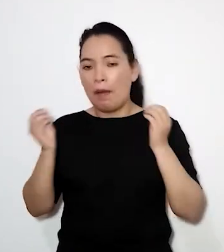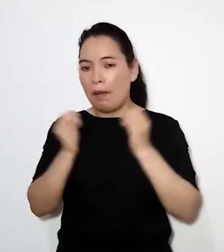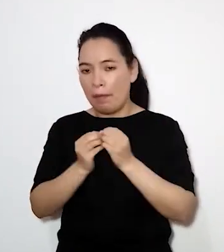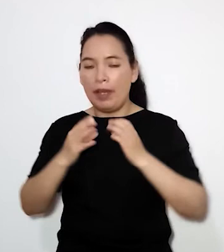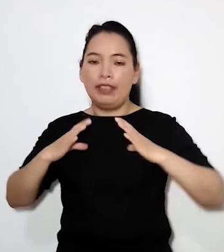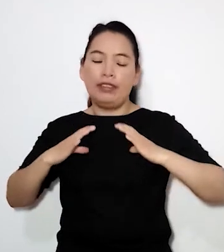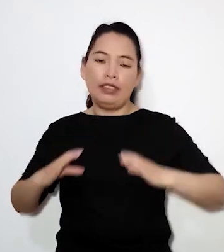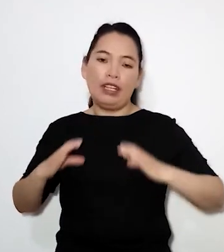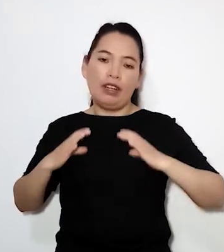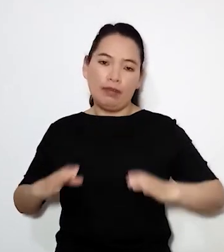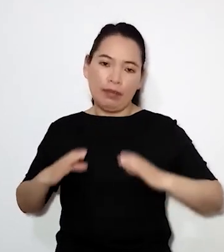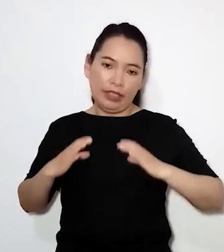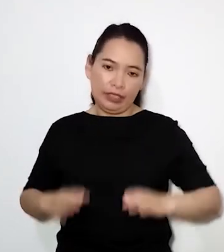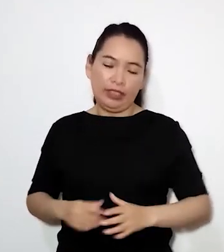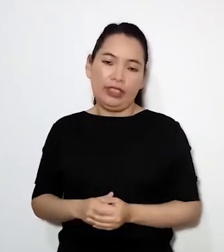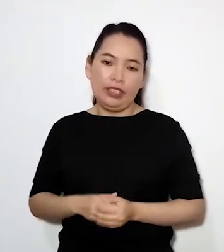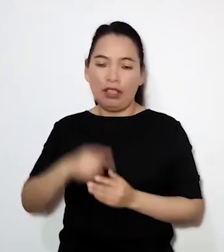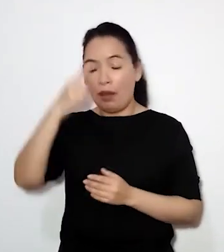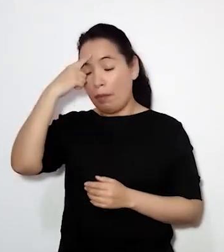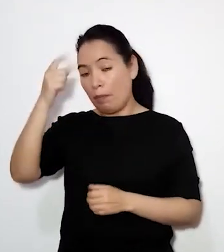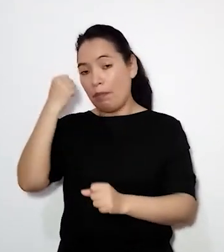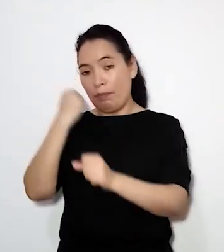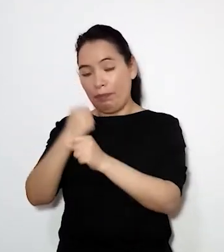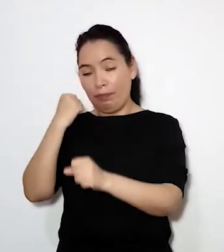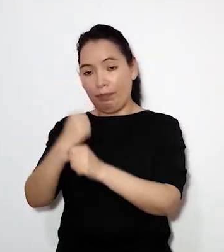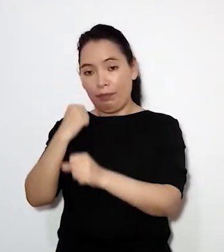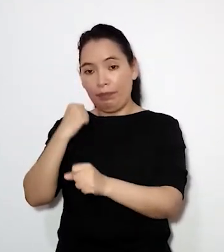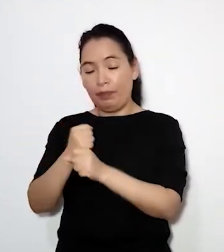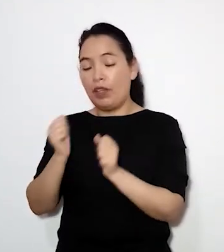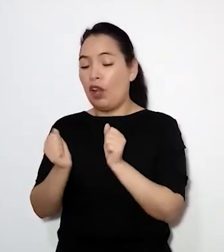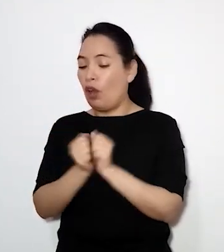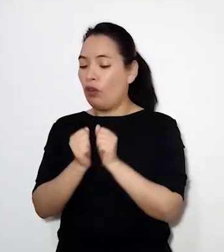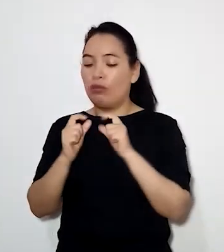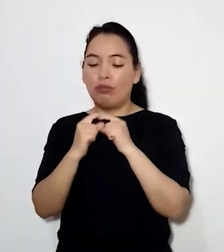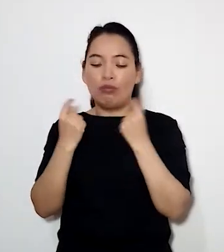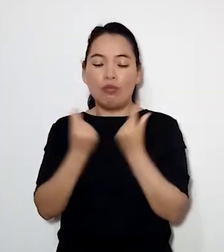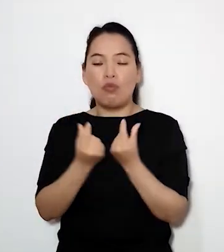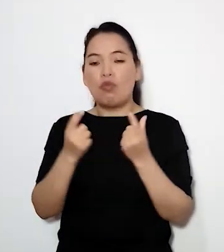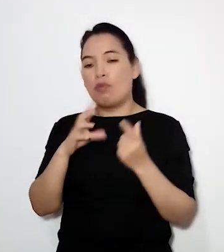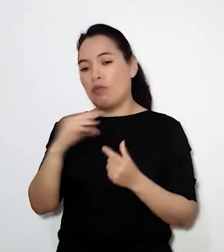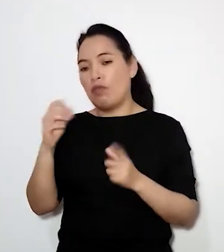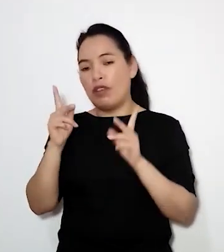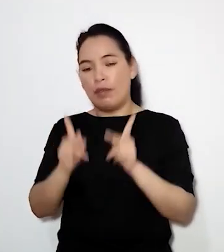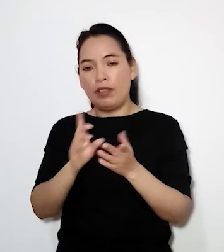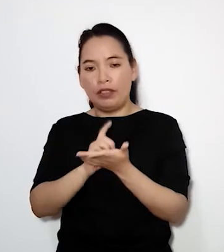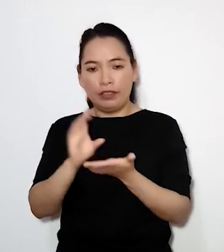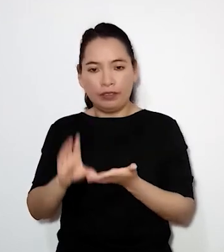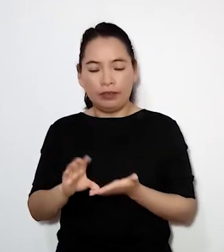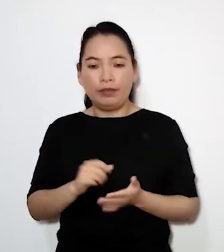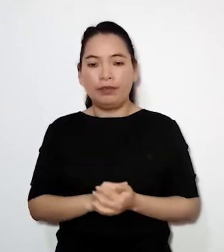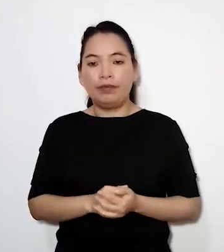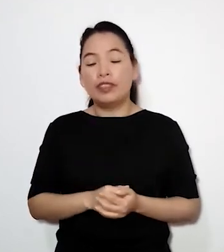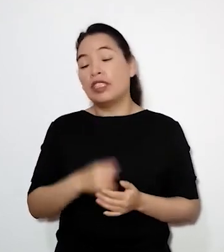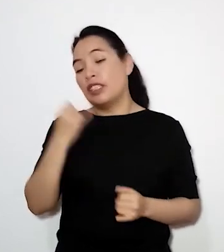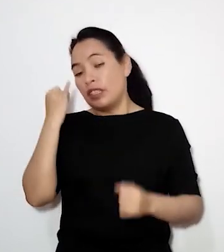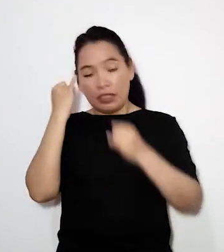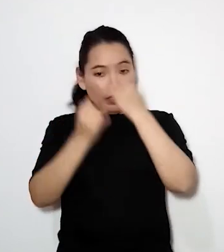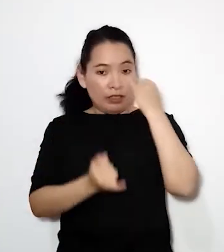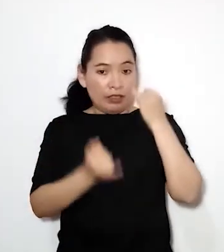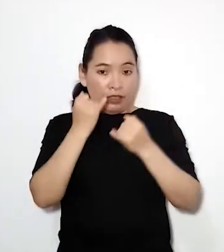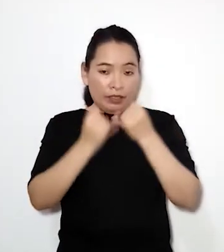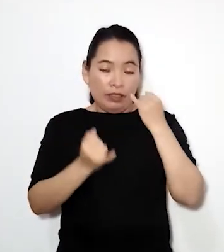para trabajar con grupos y con personas con discapacidad. Y finalmente, remarcar el rol de la